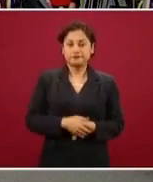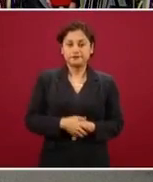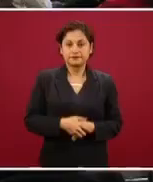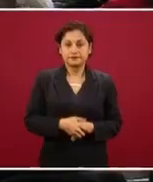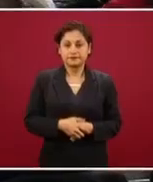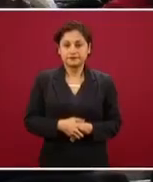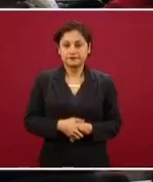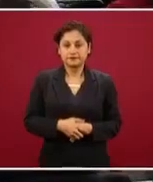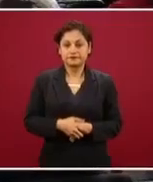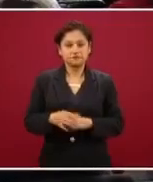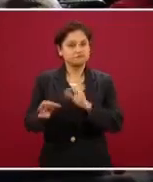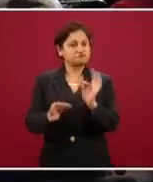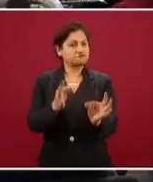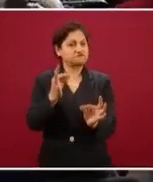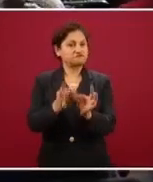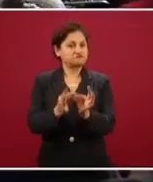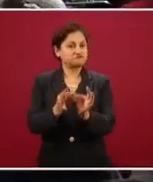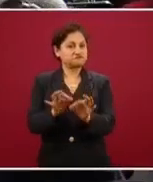es de primera.